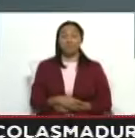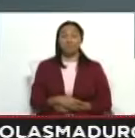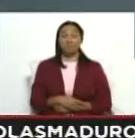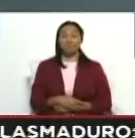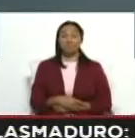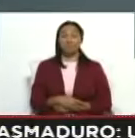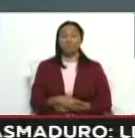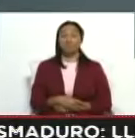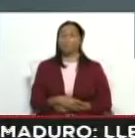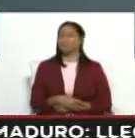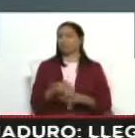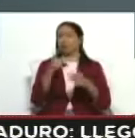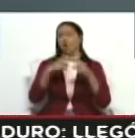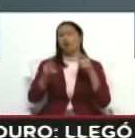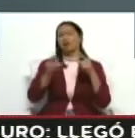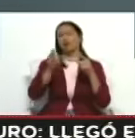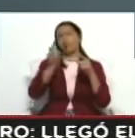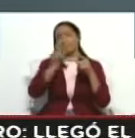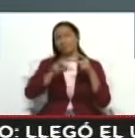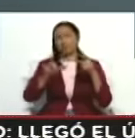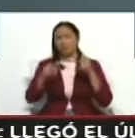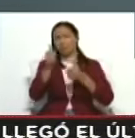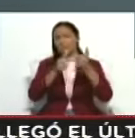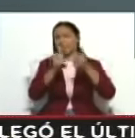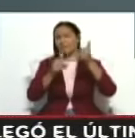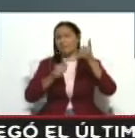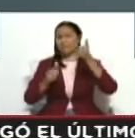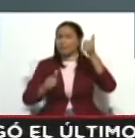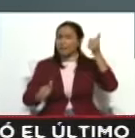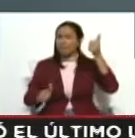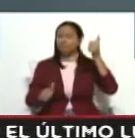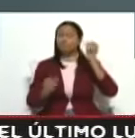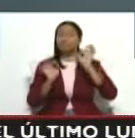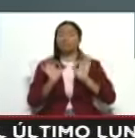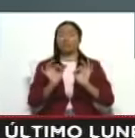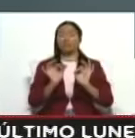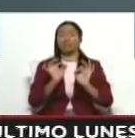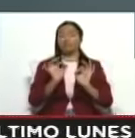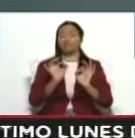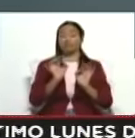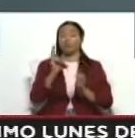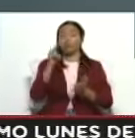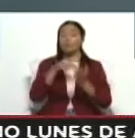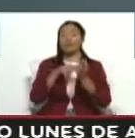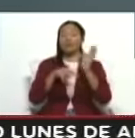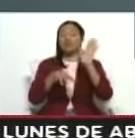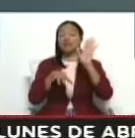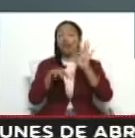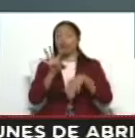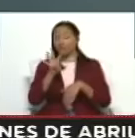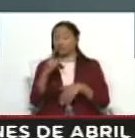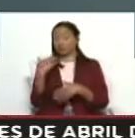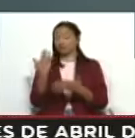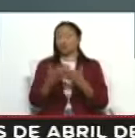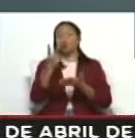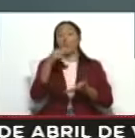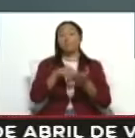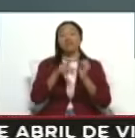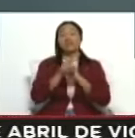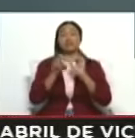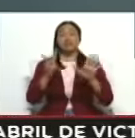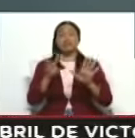a centenares de venezolanos en el 2014 y en el 2017, obsesionados por el